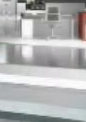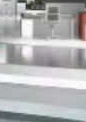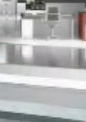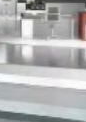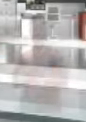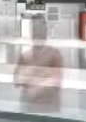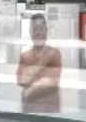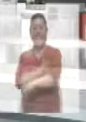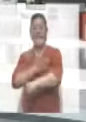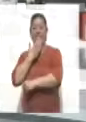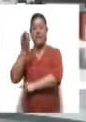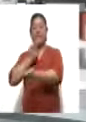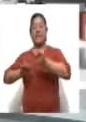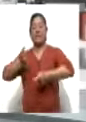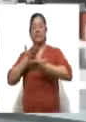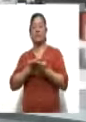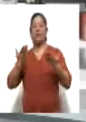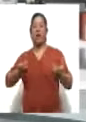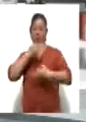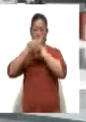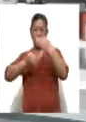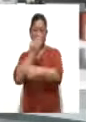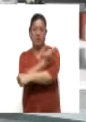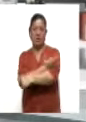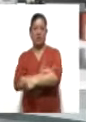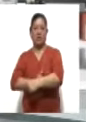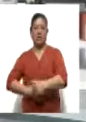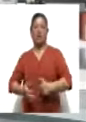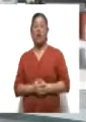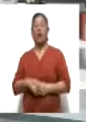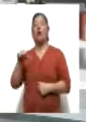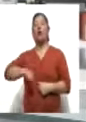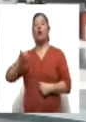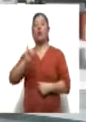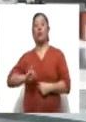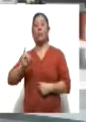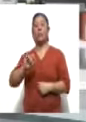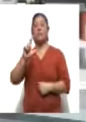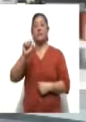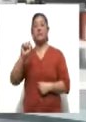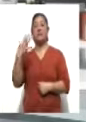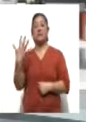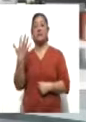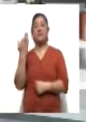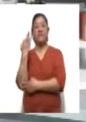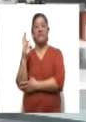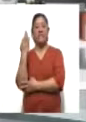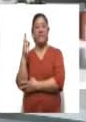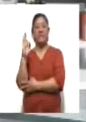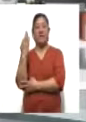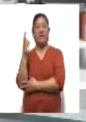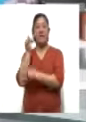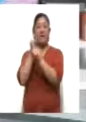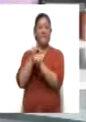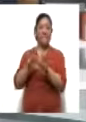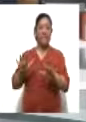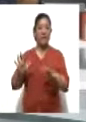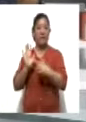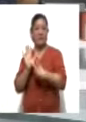buenas tardes y bienvenidos a esta segunda emisión de Ahora Noticias. Hoy es jueves 25 de febrero y esta es la